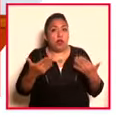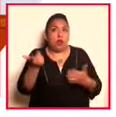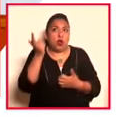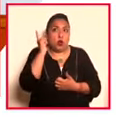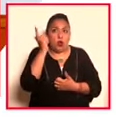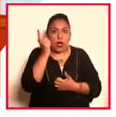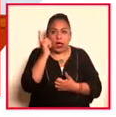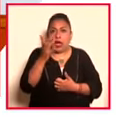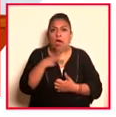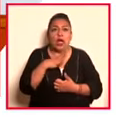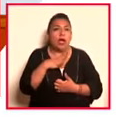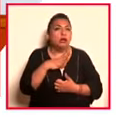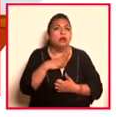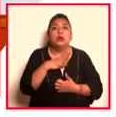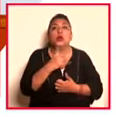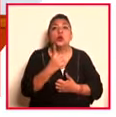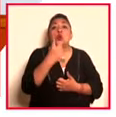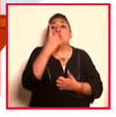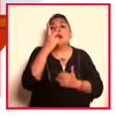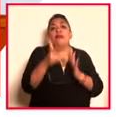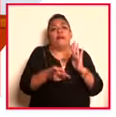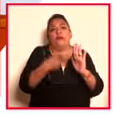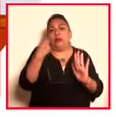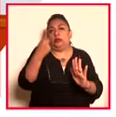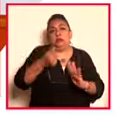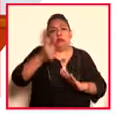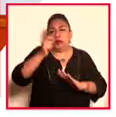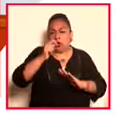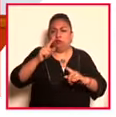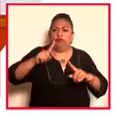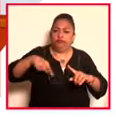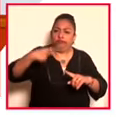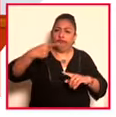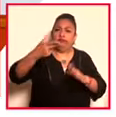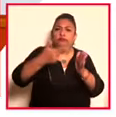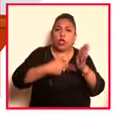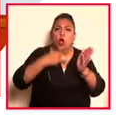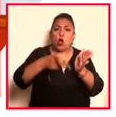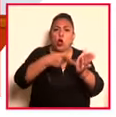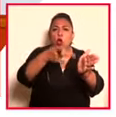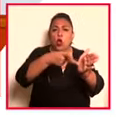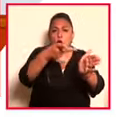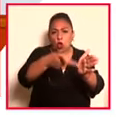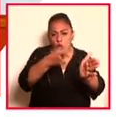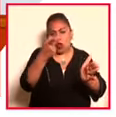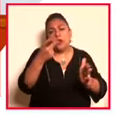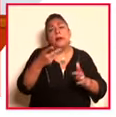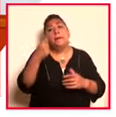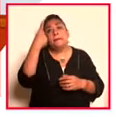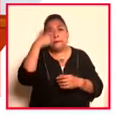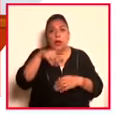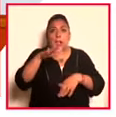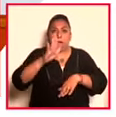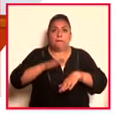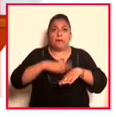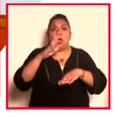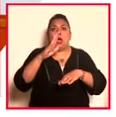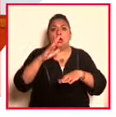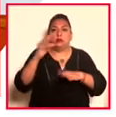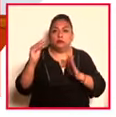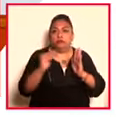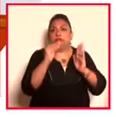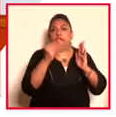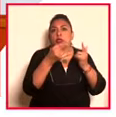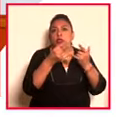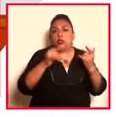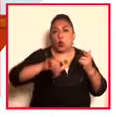que no sea una sola edición de este taller, sino que podamos irlo repitiendo en diferentes ediciones para aumentar el acervo de historias.